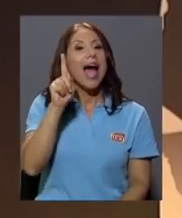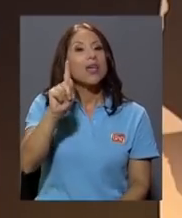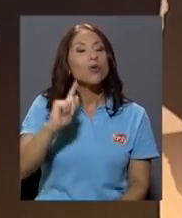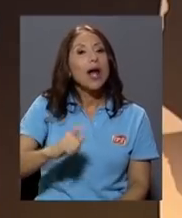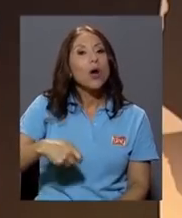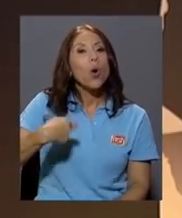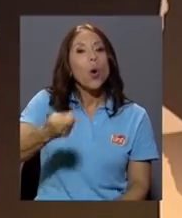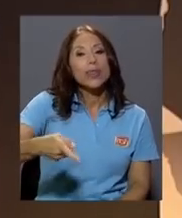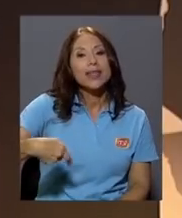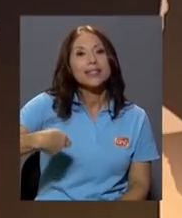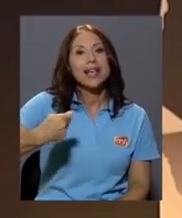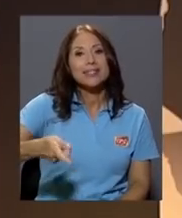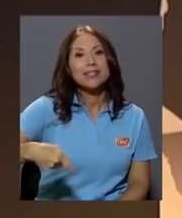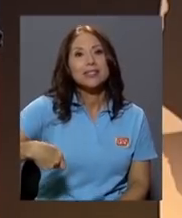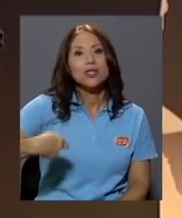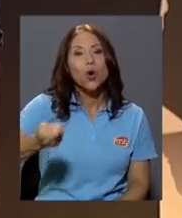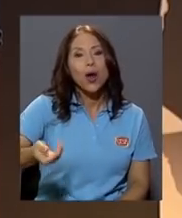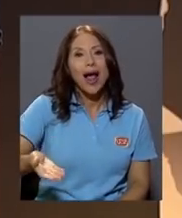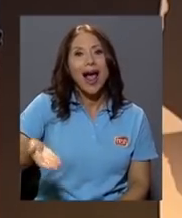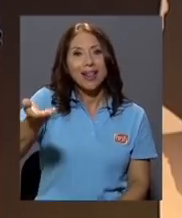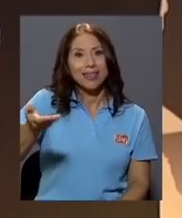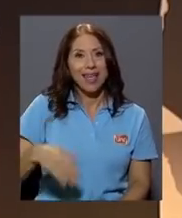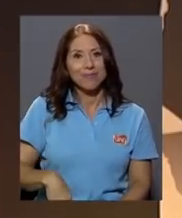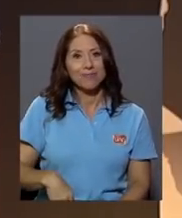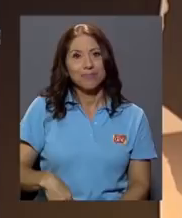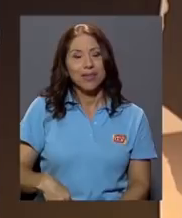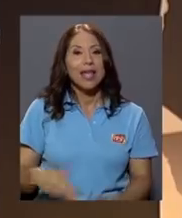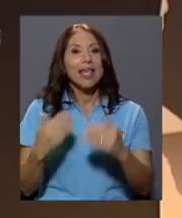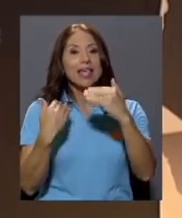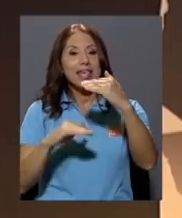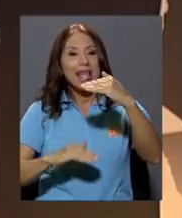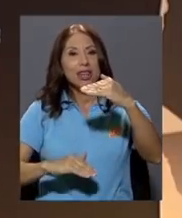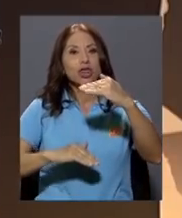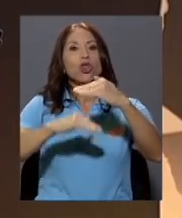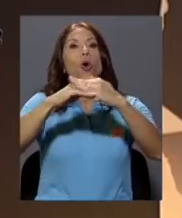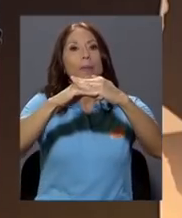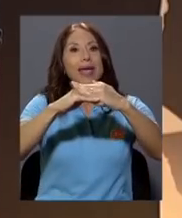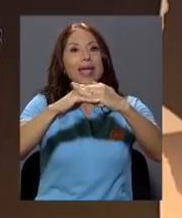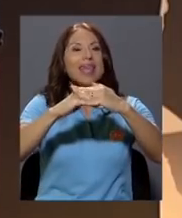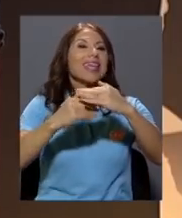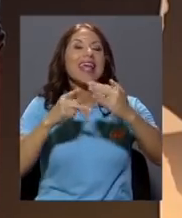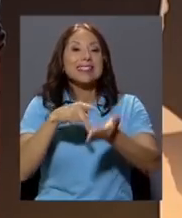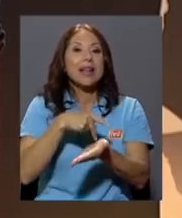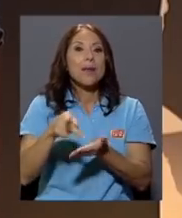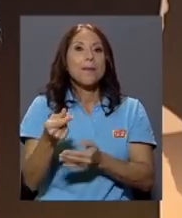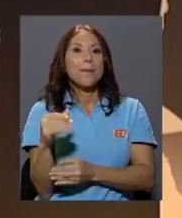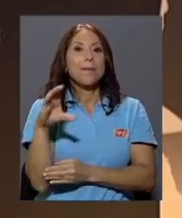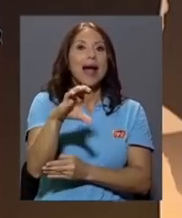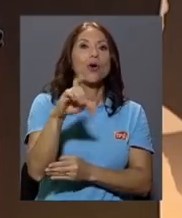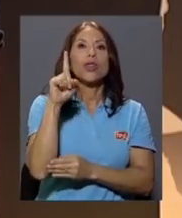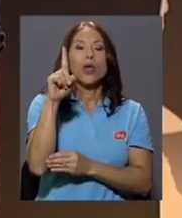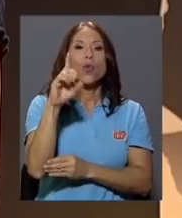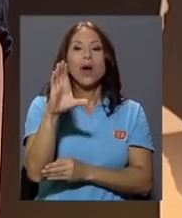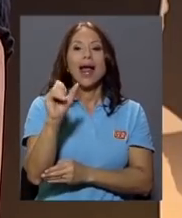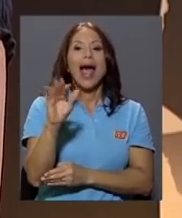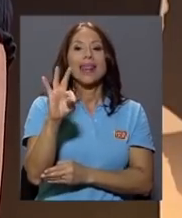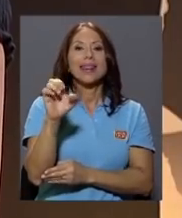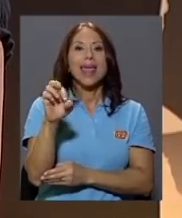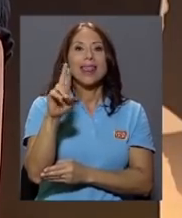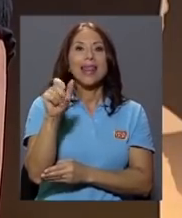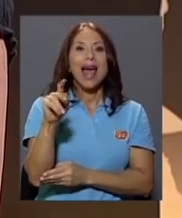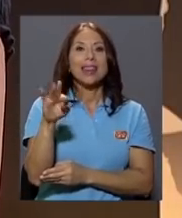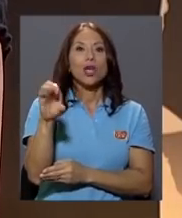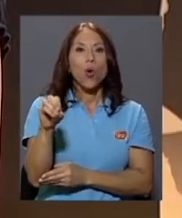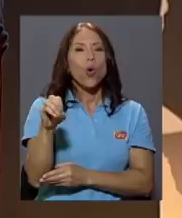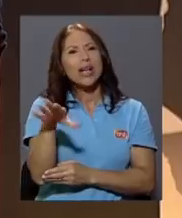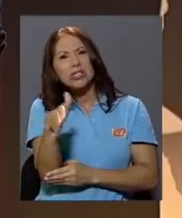una cotización alta y el tope está en el salario de un catedrático que son 3 millones y resto. La